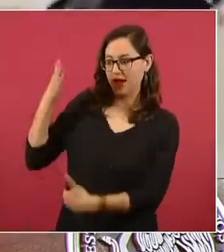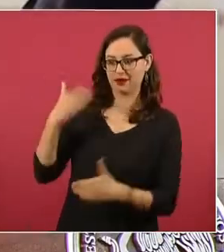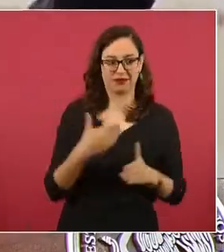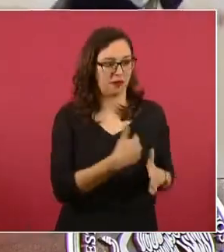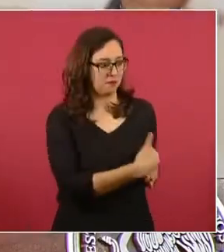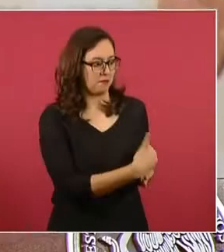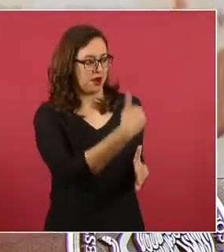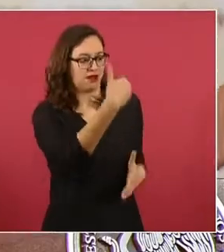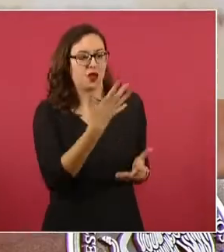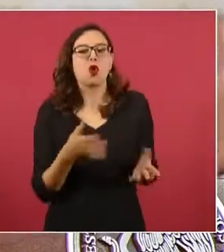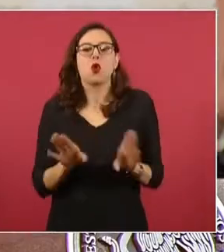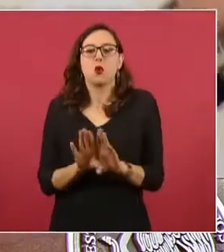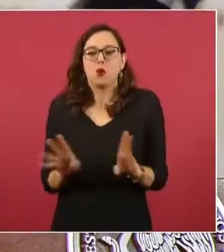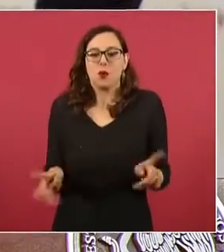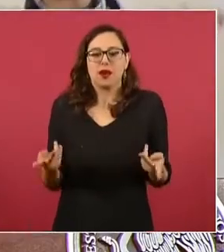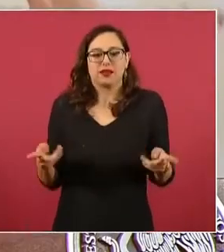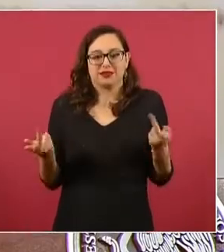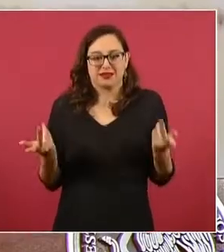necesitamos